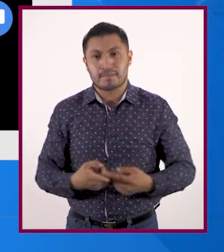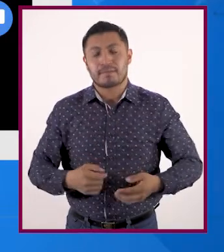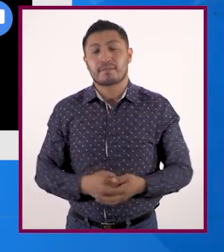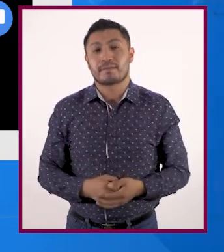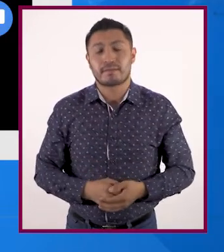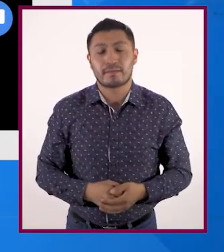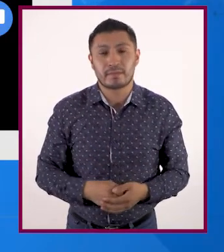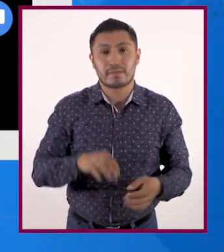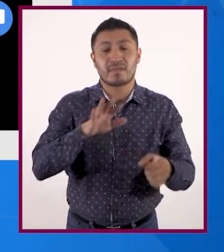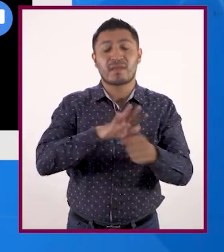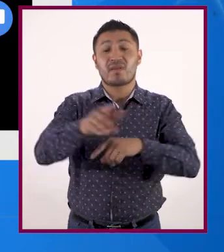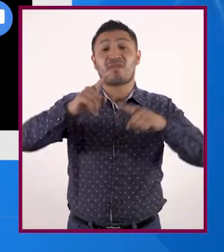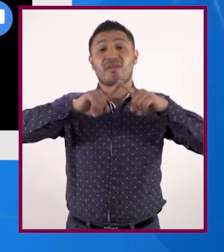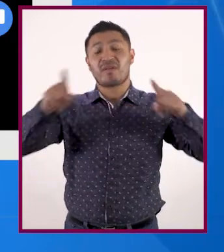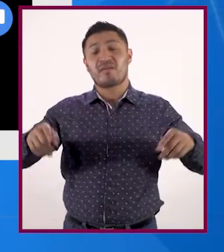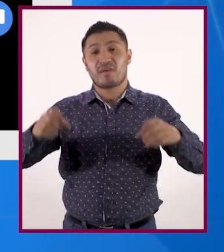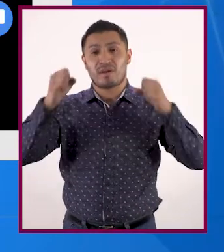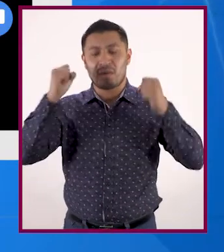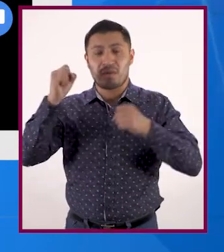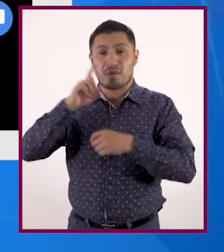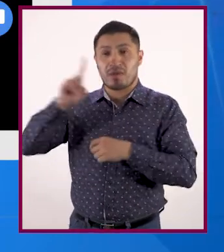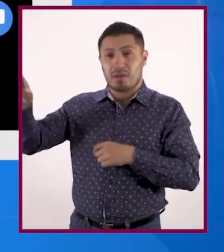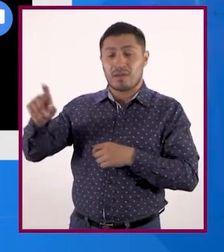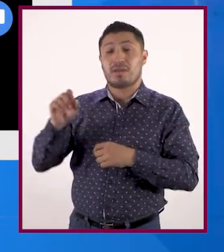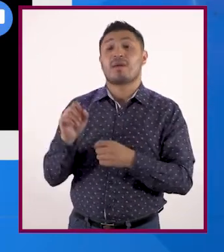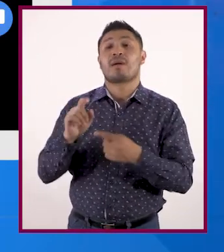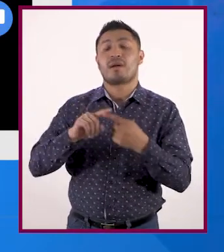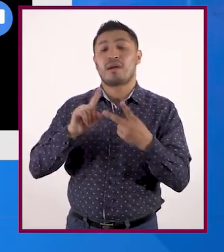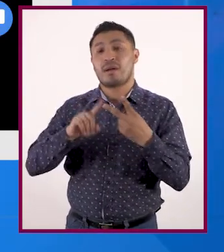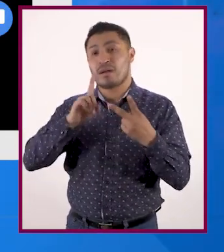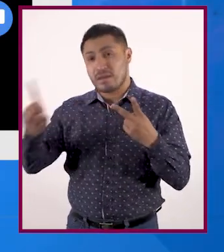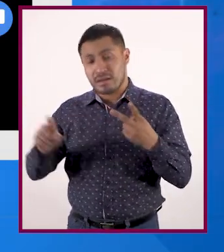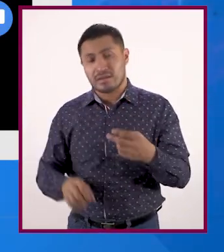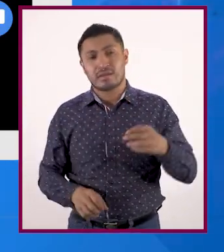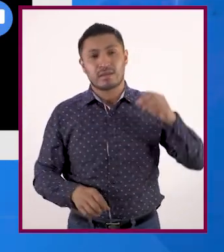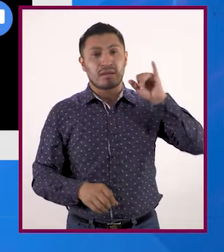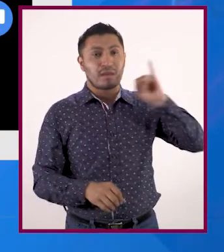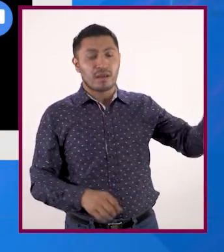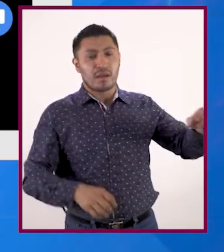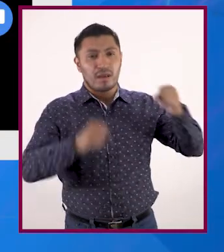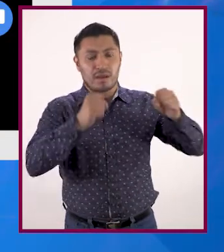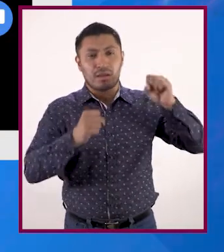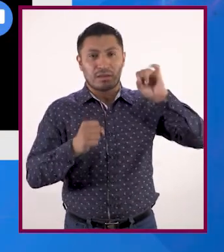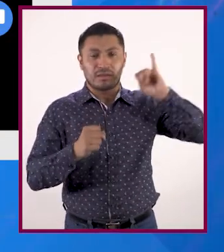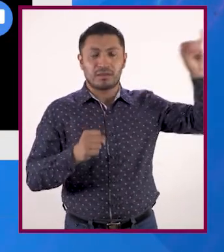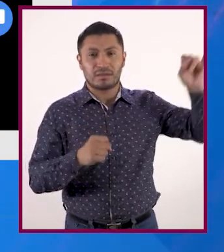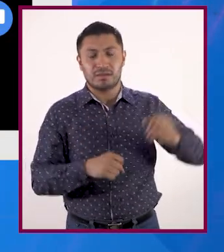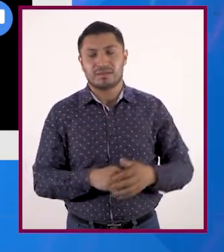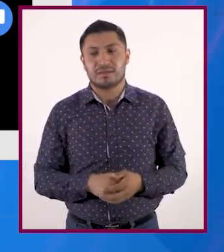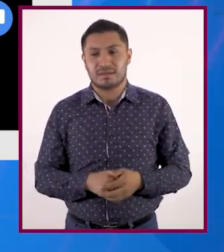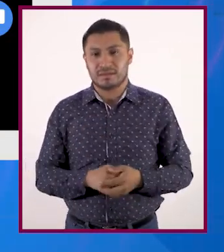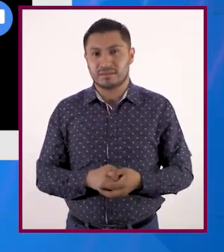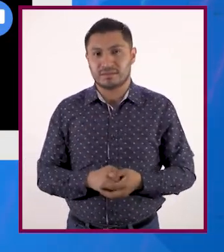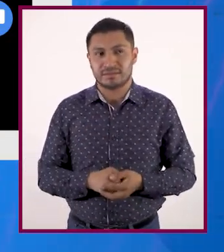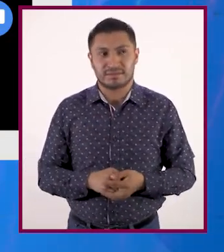cuál es la diferencia entre la ultra derecha y la derecha y la izquierda e izquierdismo